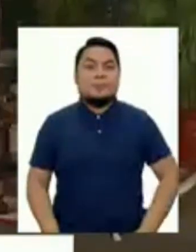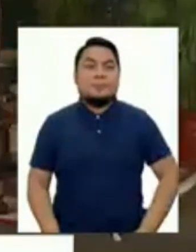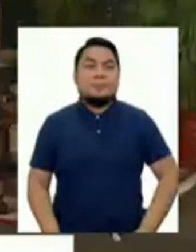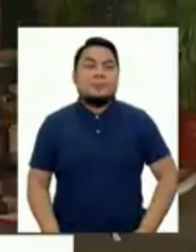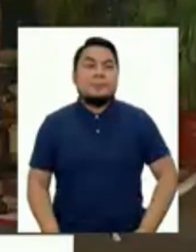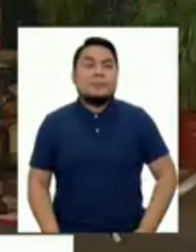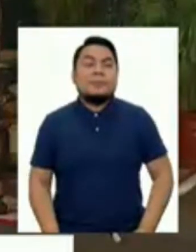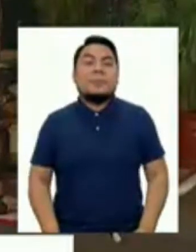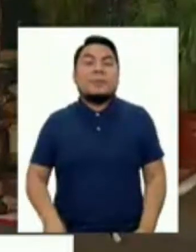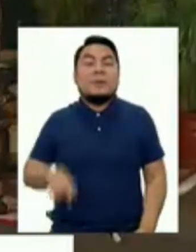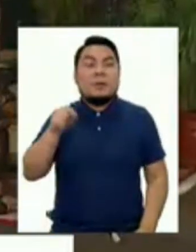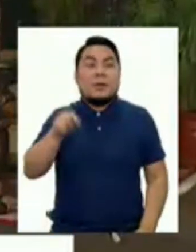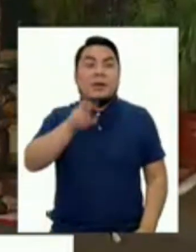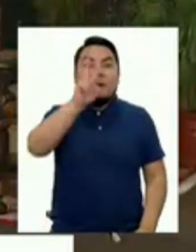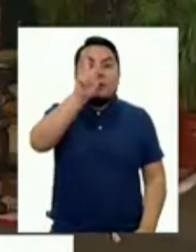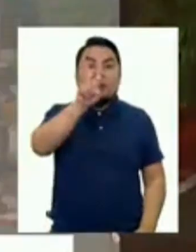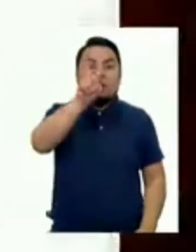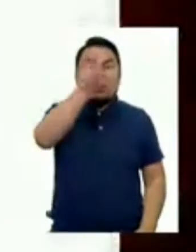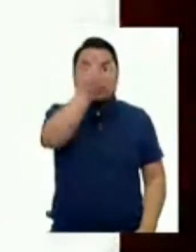dos personas.